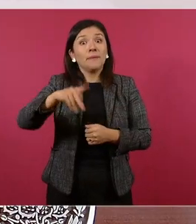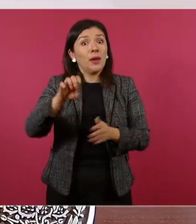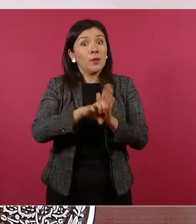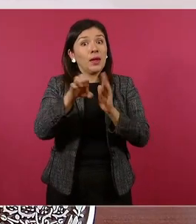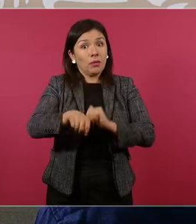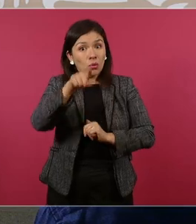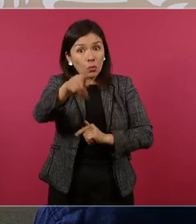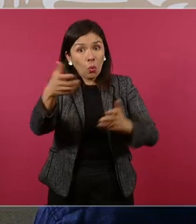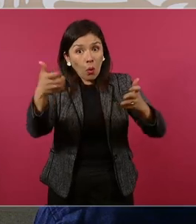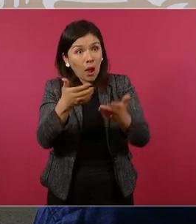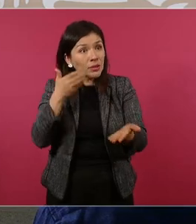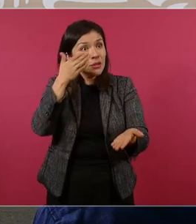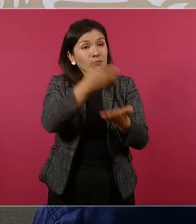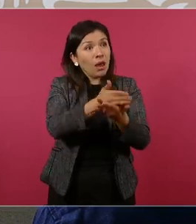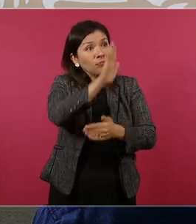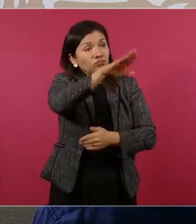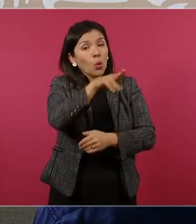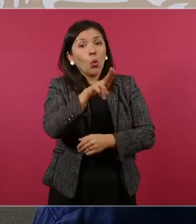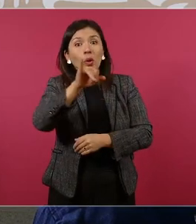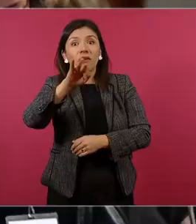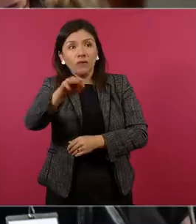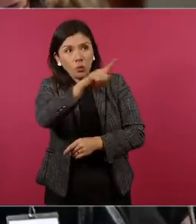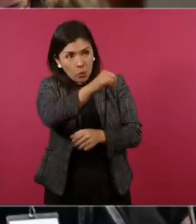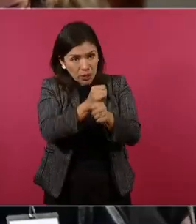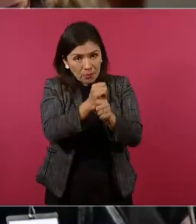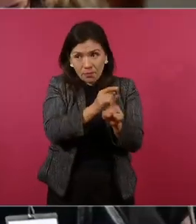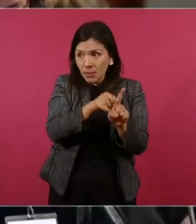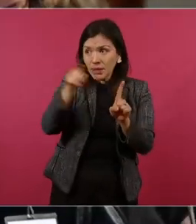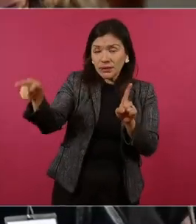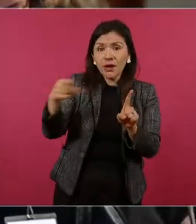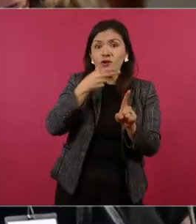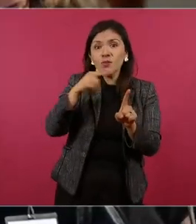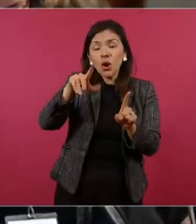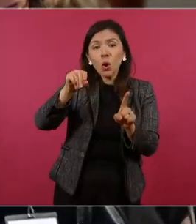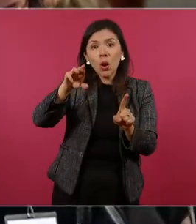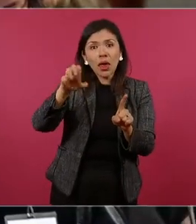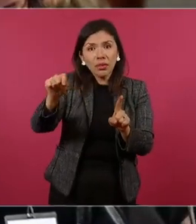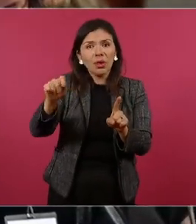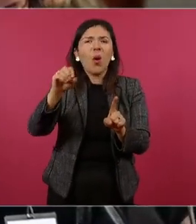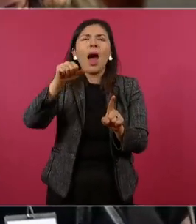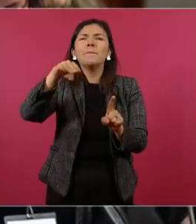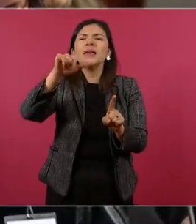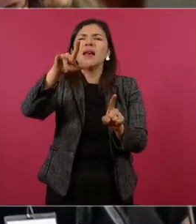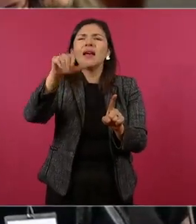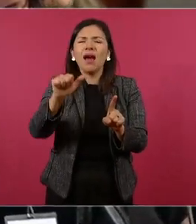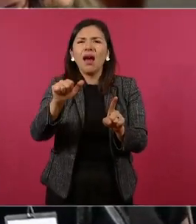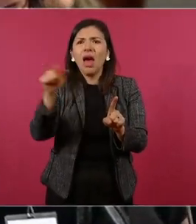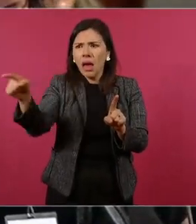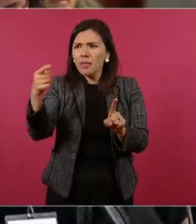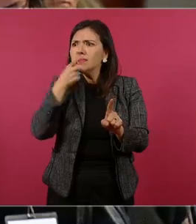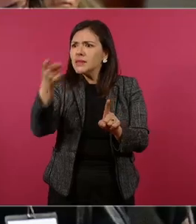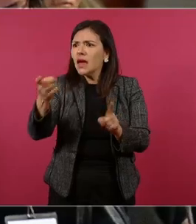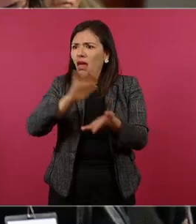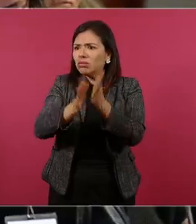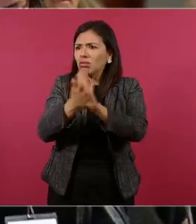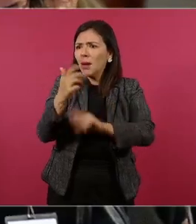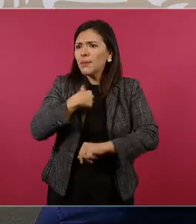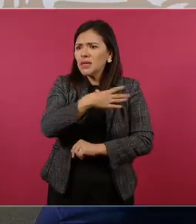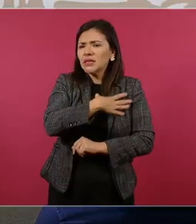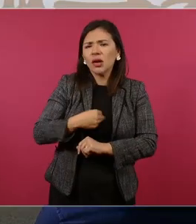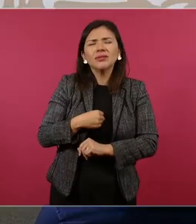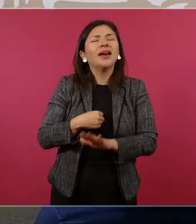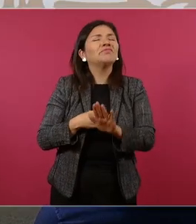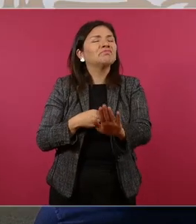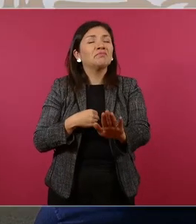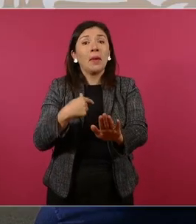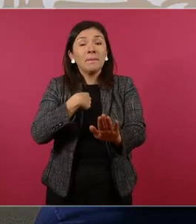hiciera usted que usted le dijera la Oye wif a investígame este mil milc por qué lo están relacionando con mis hijos mis hijos